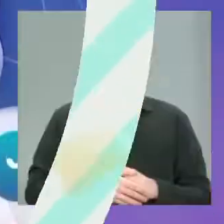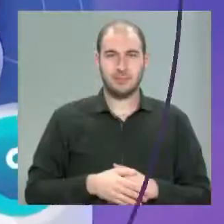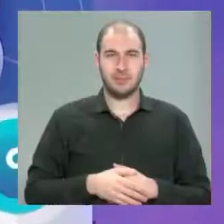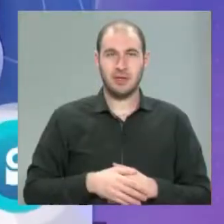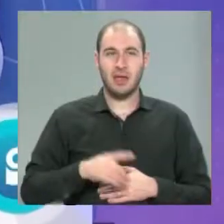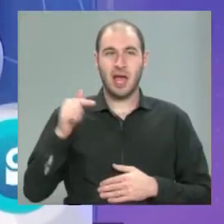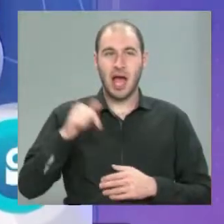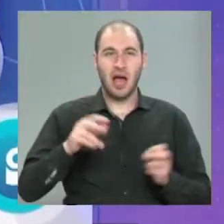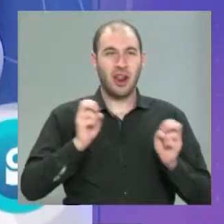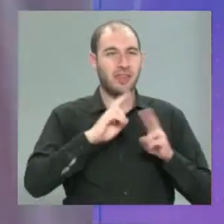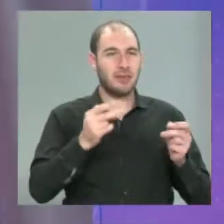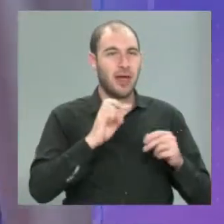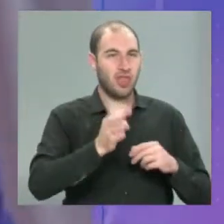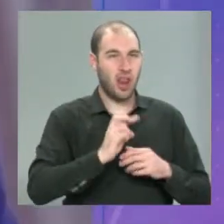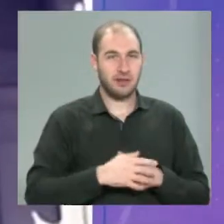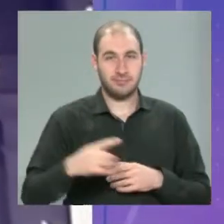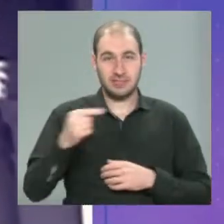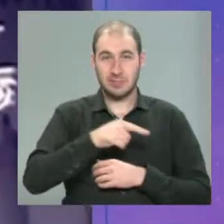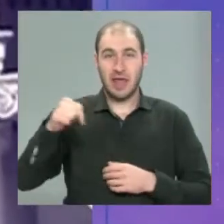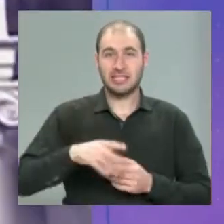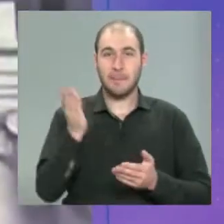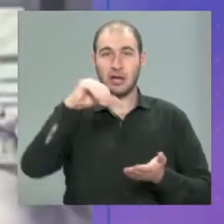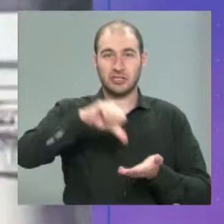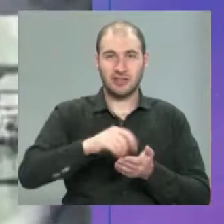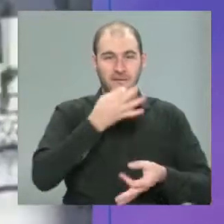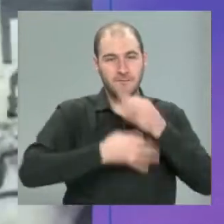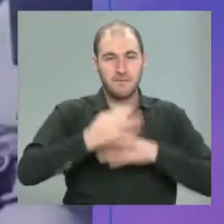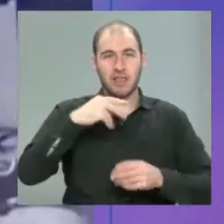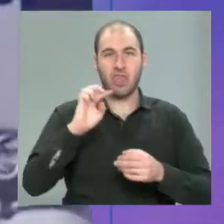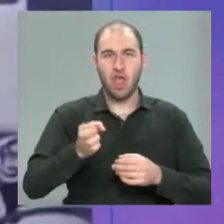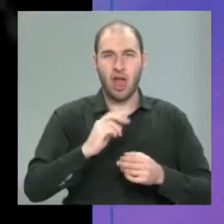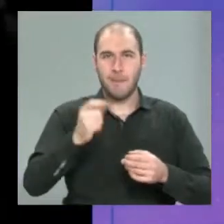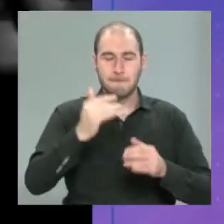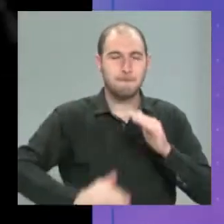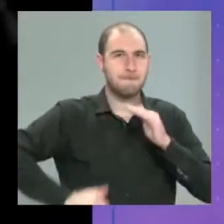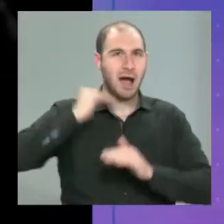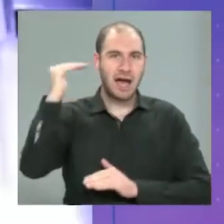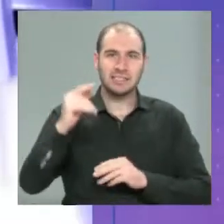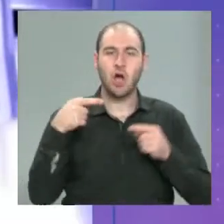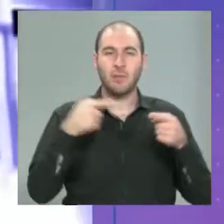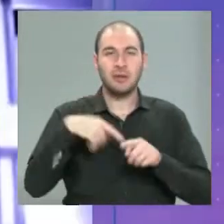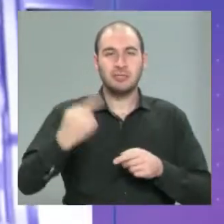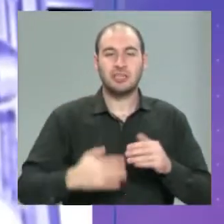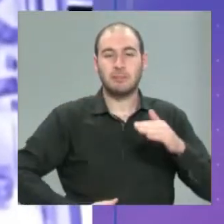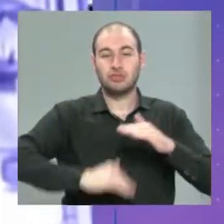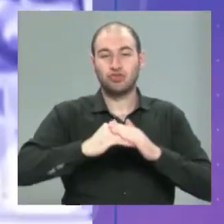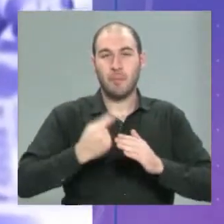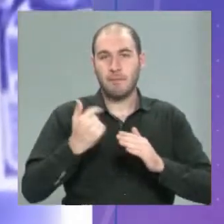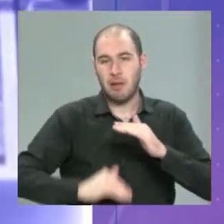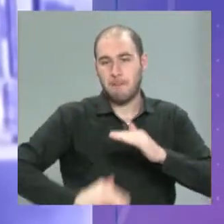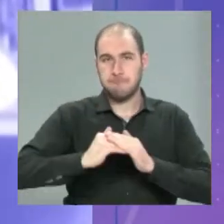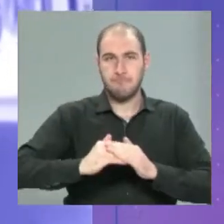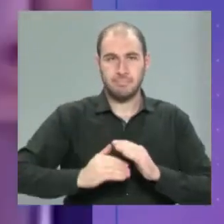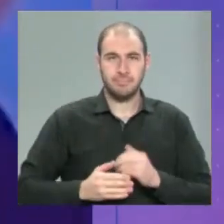Hablamos ahora del dólar. Esta semana, el Central tuvo que vender dólares en cifras récord. El objetivo siempre fue frenar la escalada del